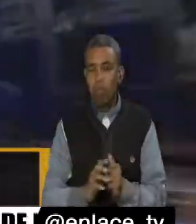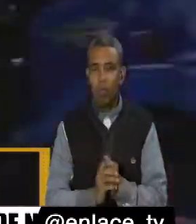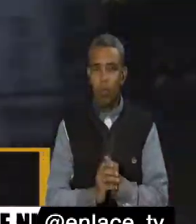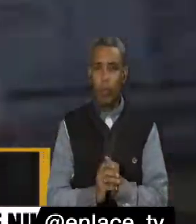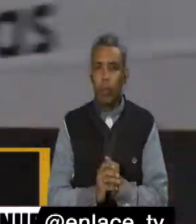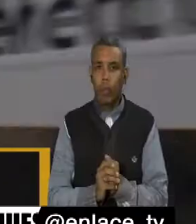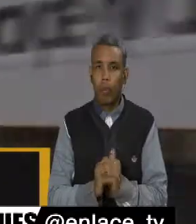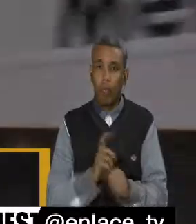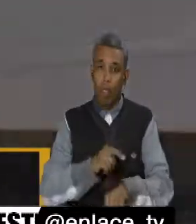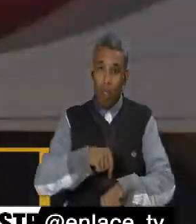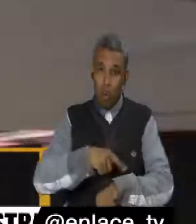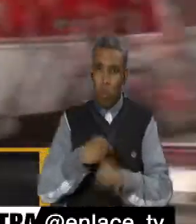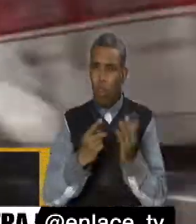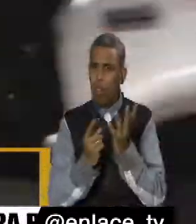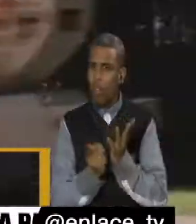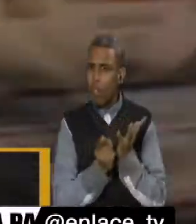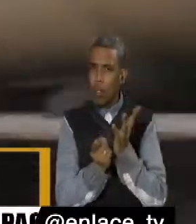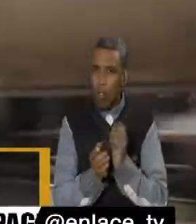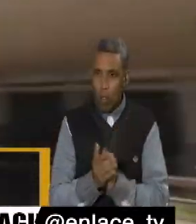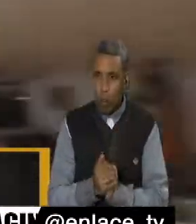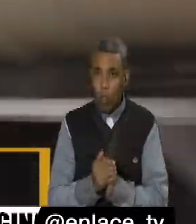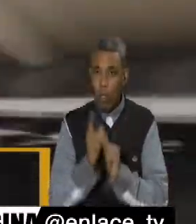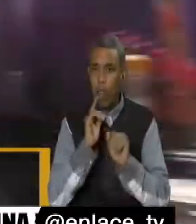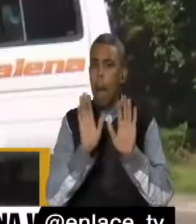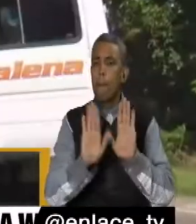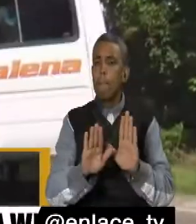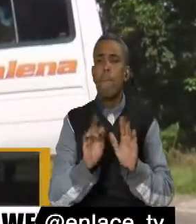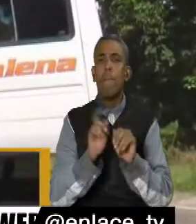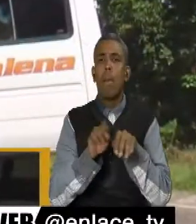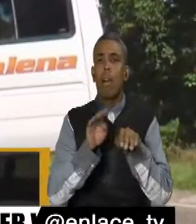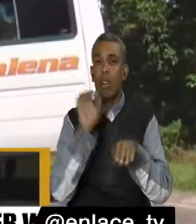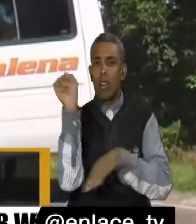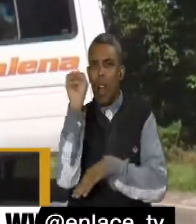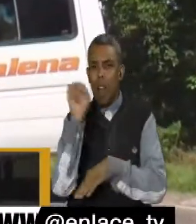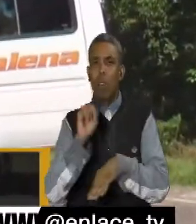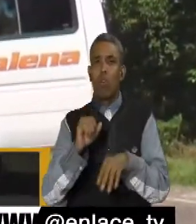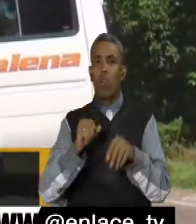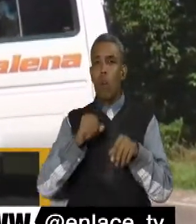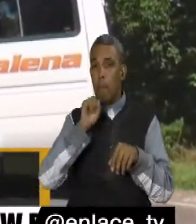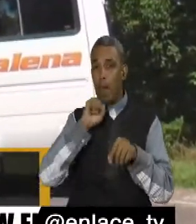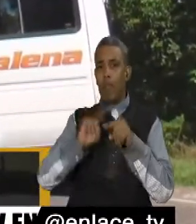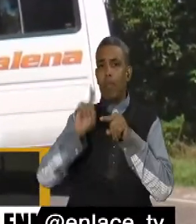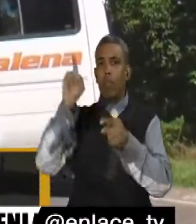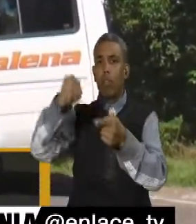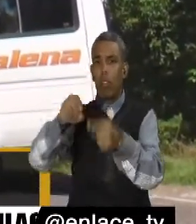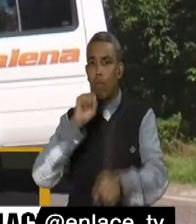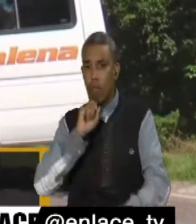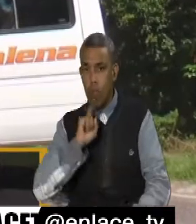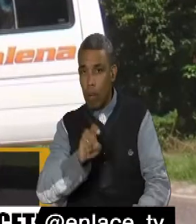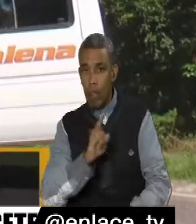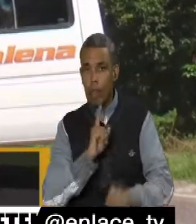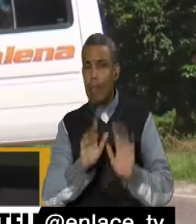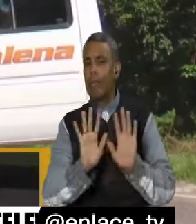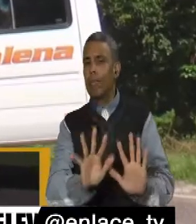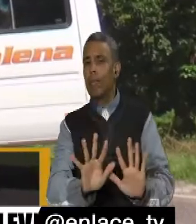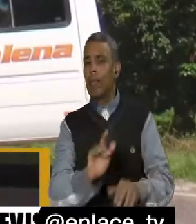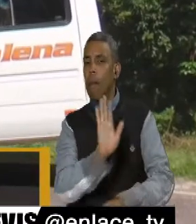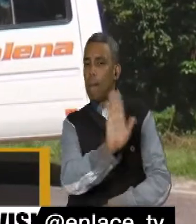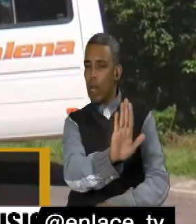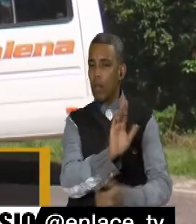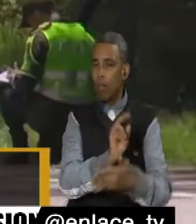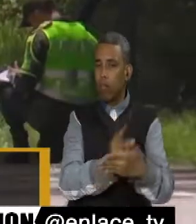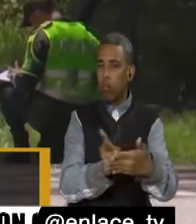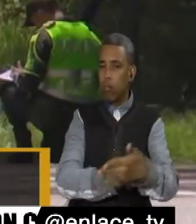horas la vía estuvo cerrada mientras la unidad móvil del Laboratorio de Criminalística de la Policía de Tránsito fijaba evidencias y realizaba